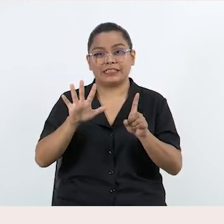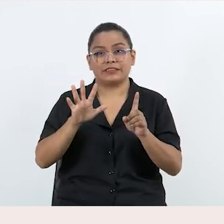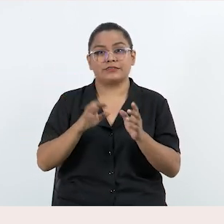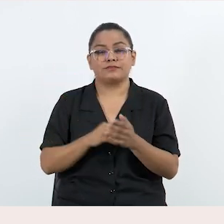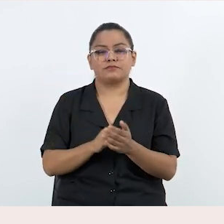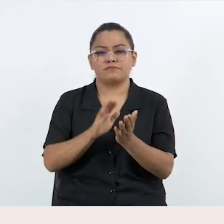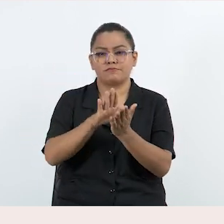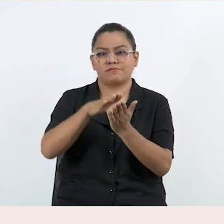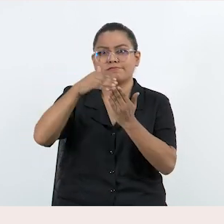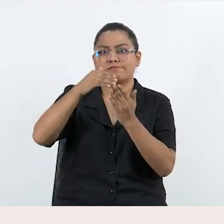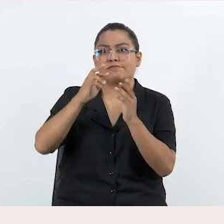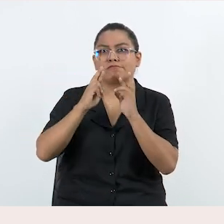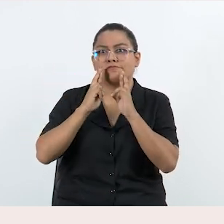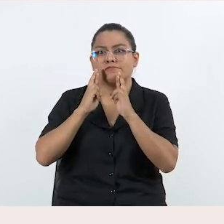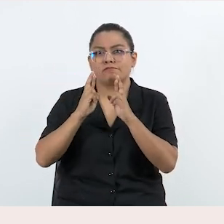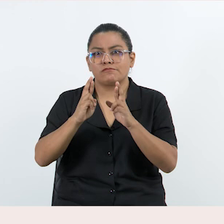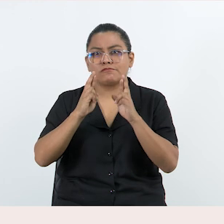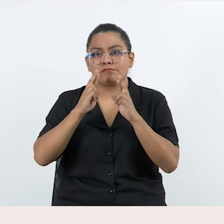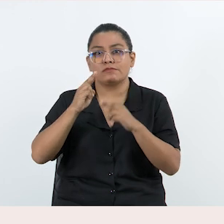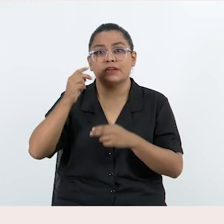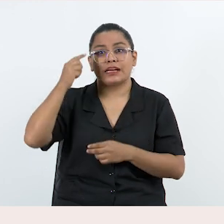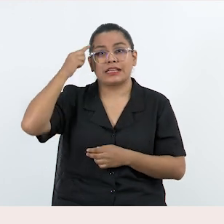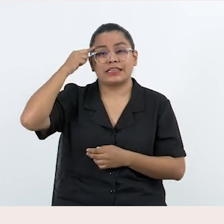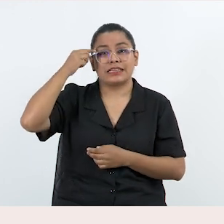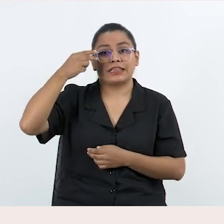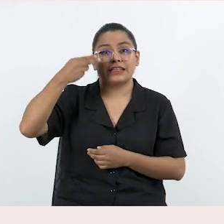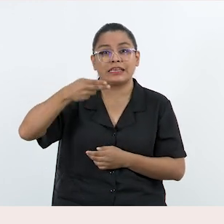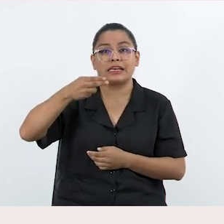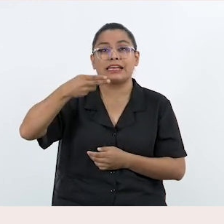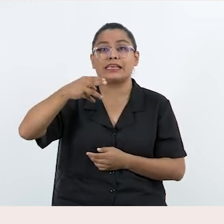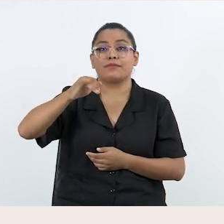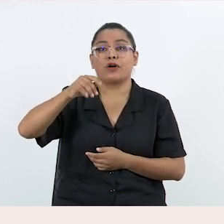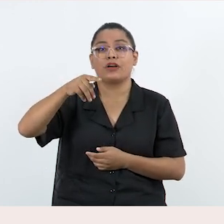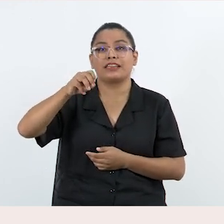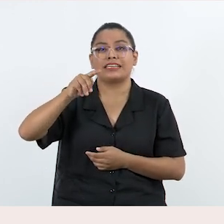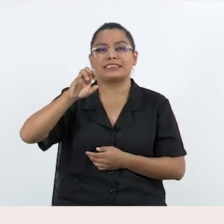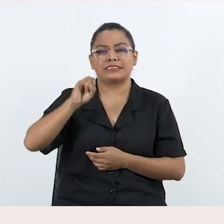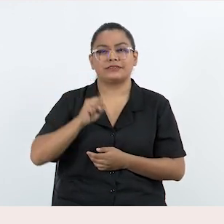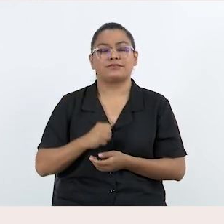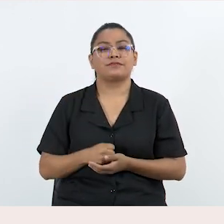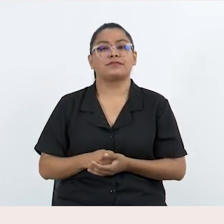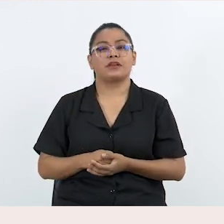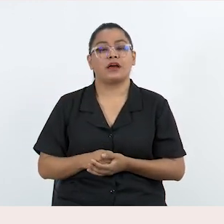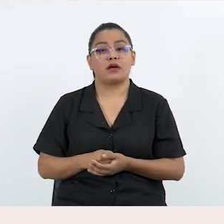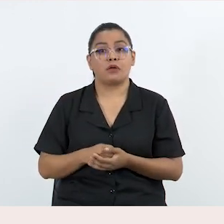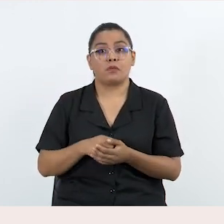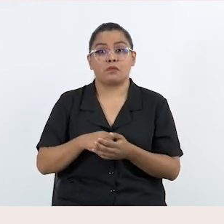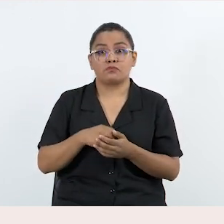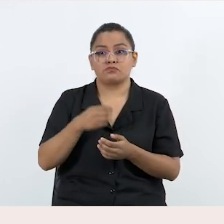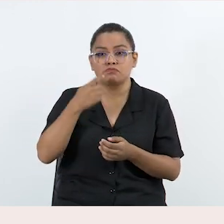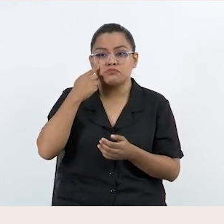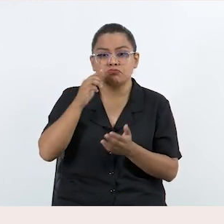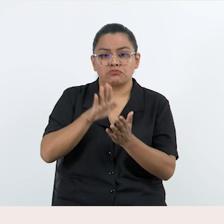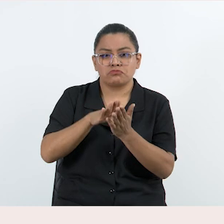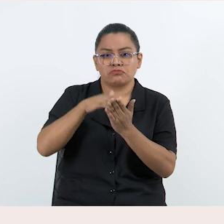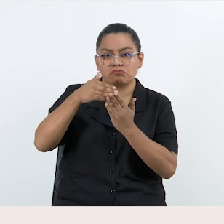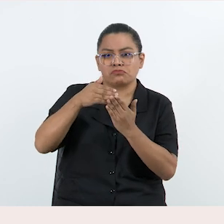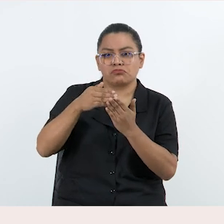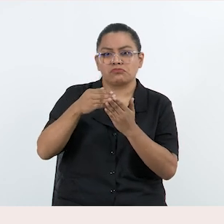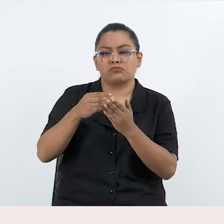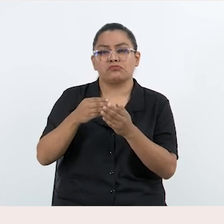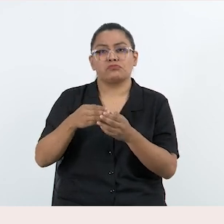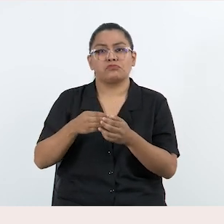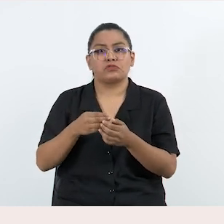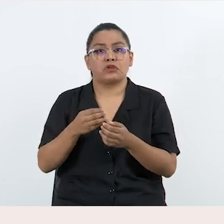6. Planteamiento de respuestas e hipótesis. Los equipos plantean las respuestas e hipótesis del